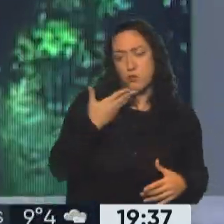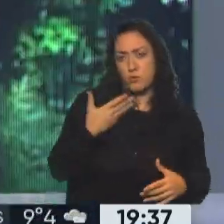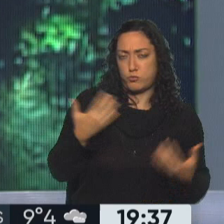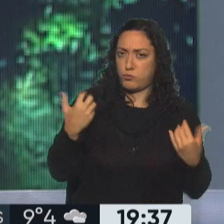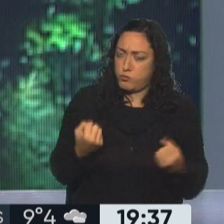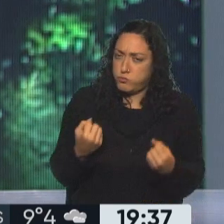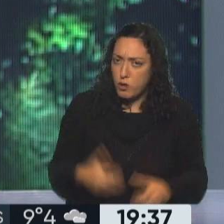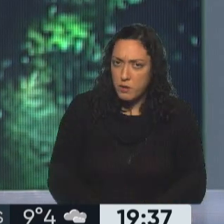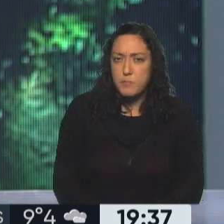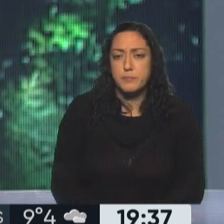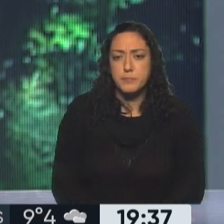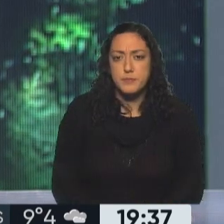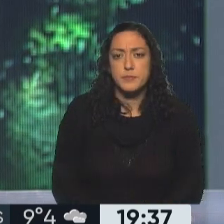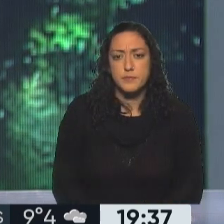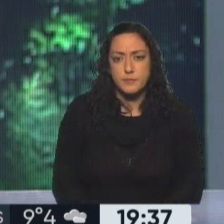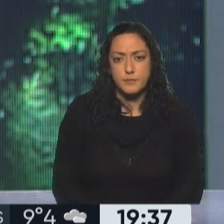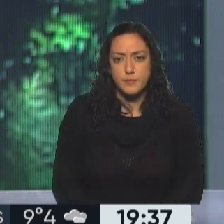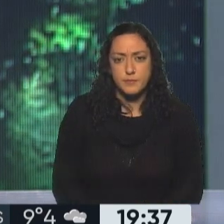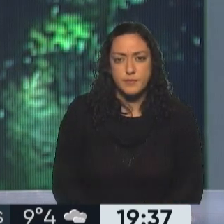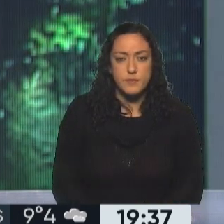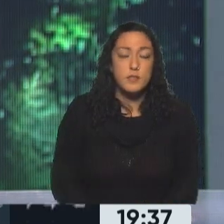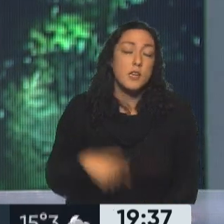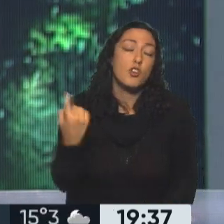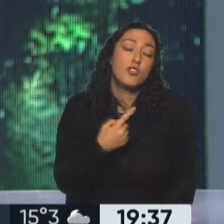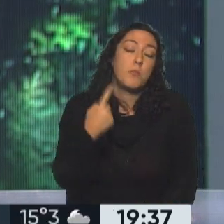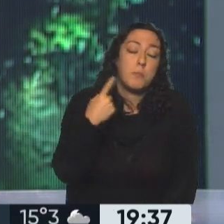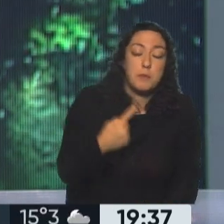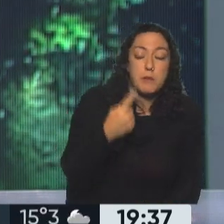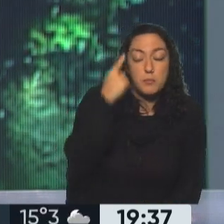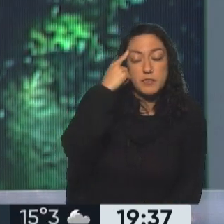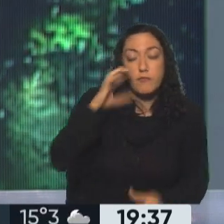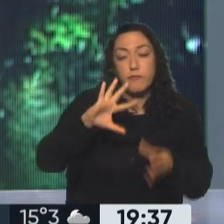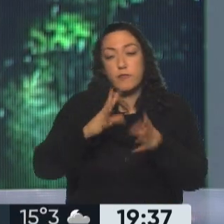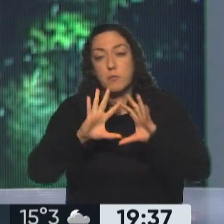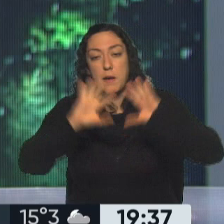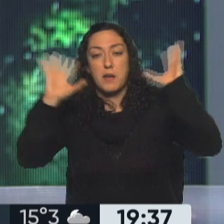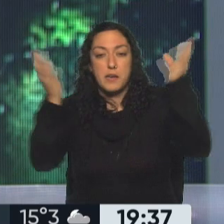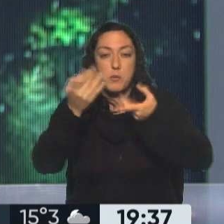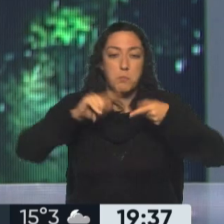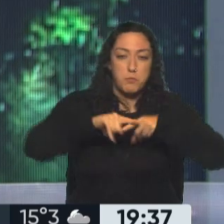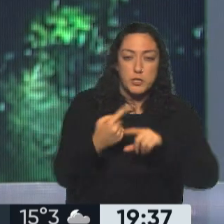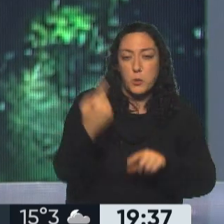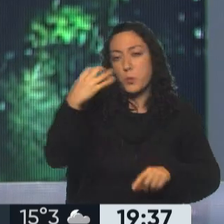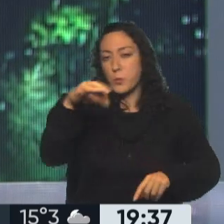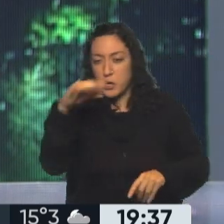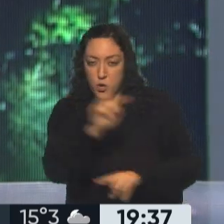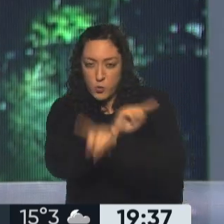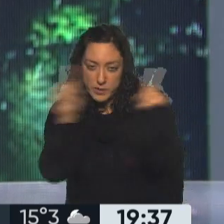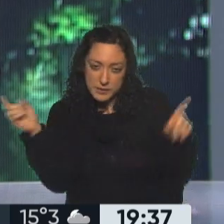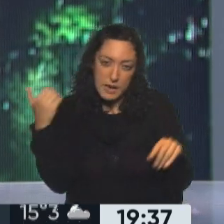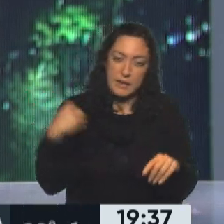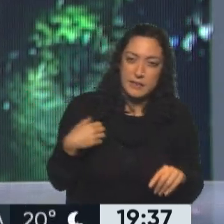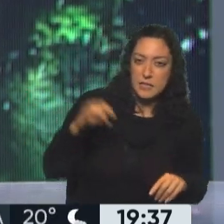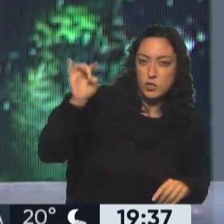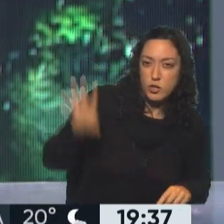Bueno, en principio habría que pensar esto que geopolíticamente ocurre. No ocurre únicamente en la Argentina,